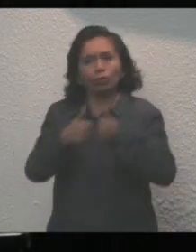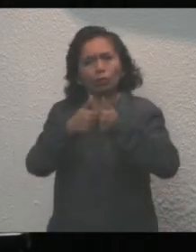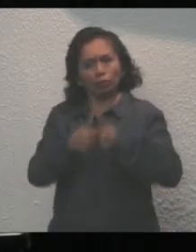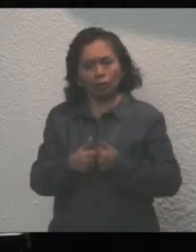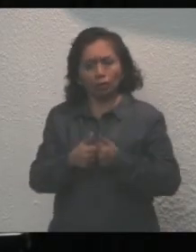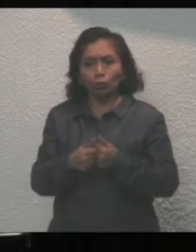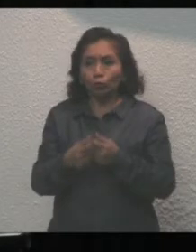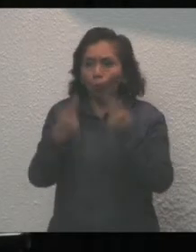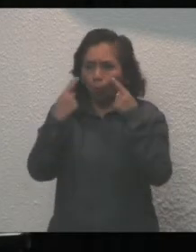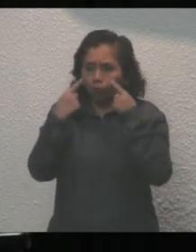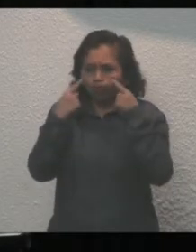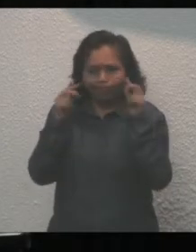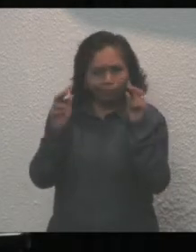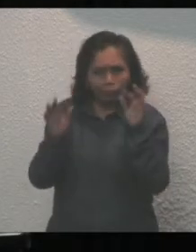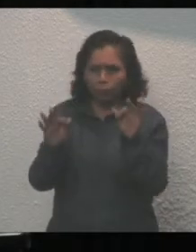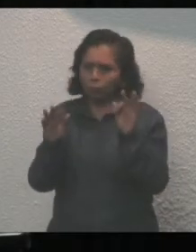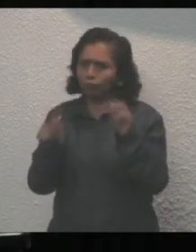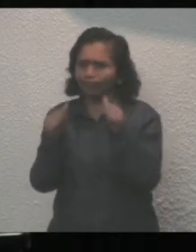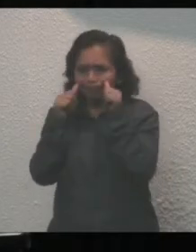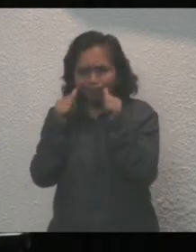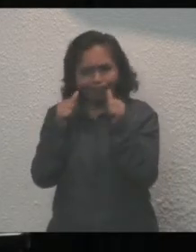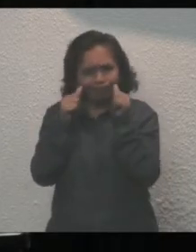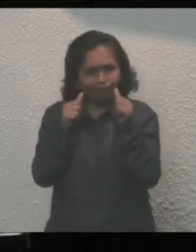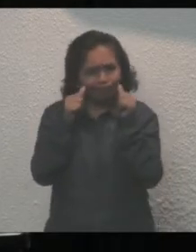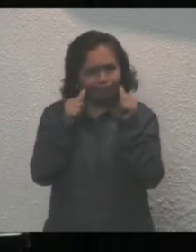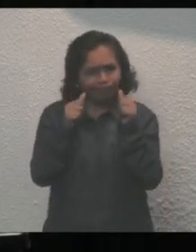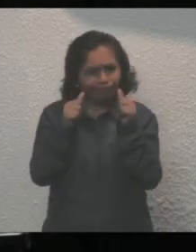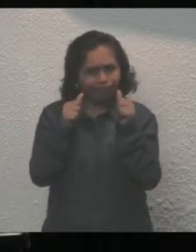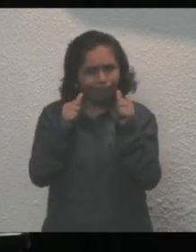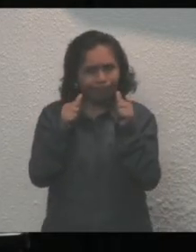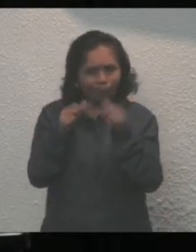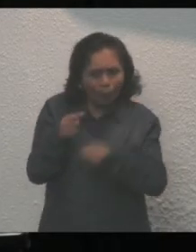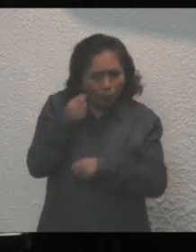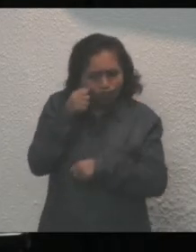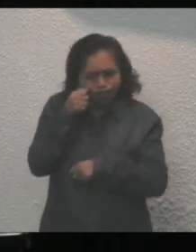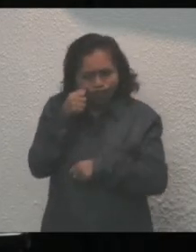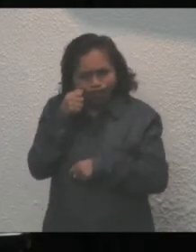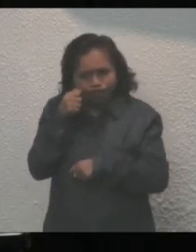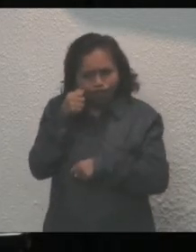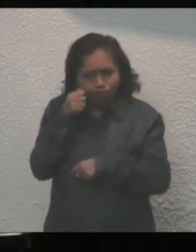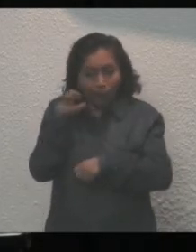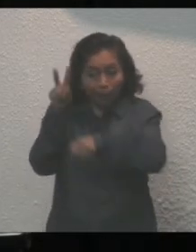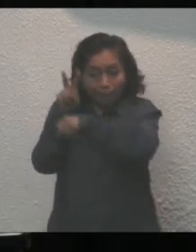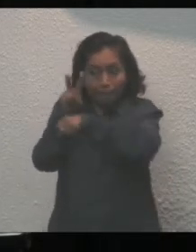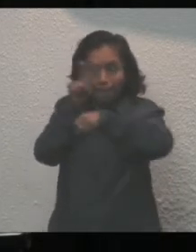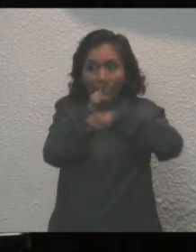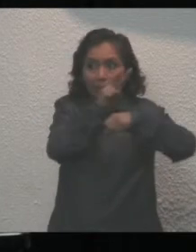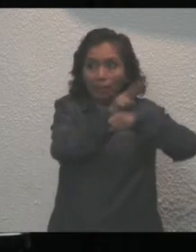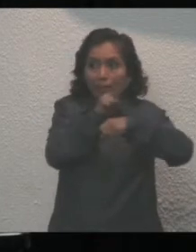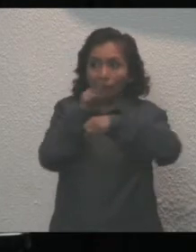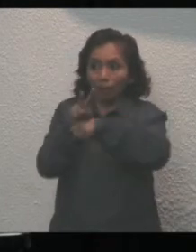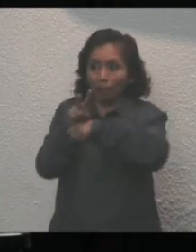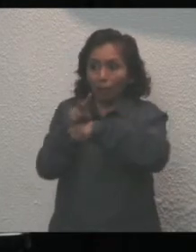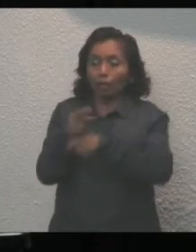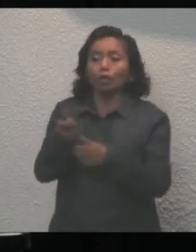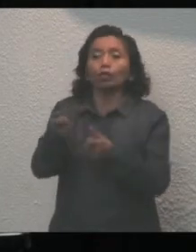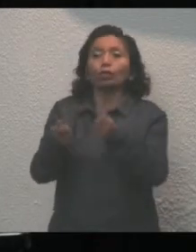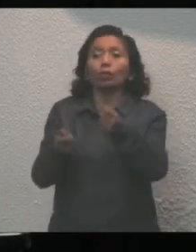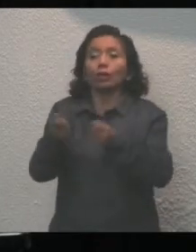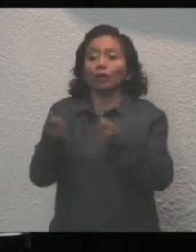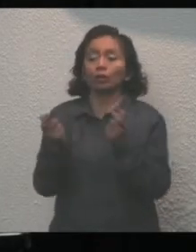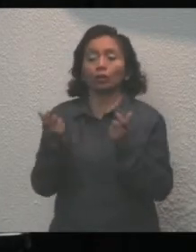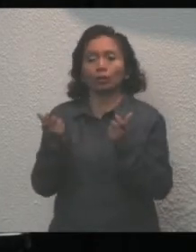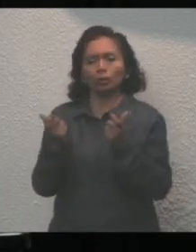los ojos bien abiertos y con la pluma y la lupa para vigilar todo el manejo que tuvieron, con